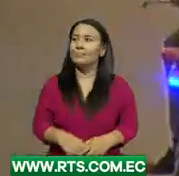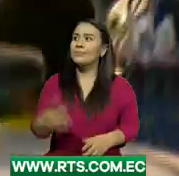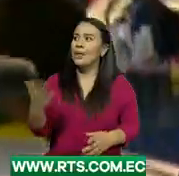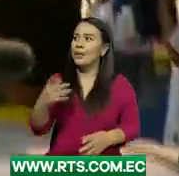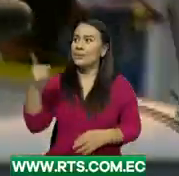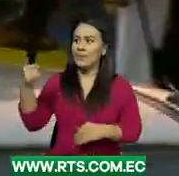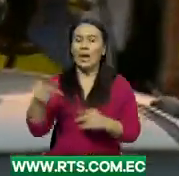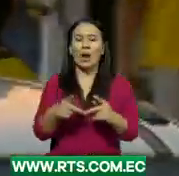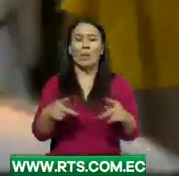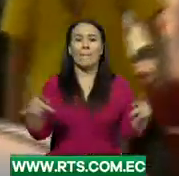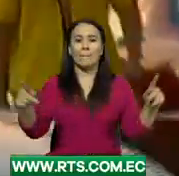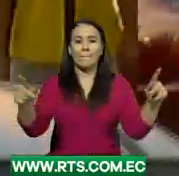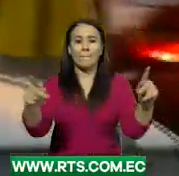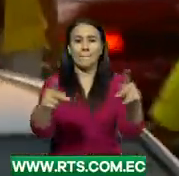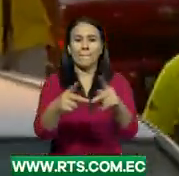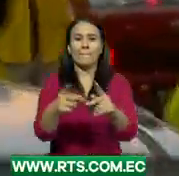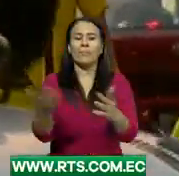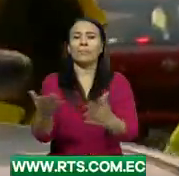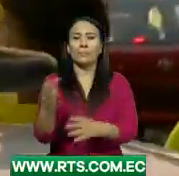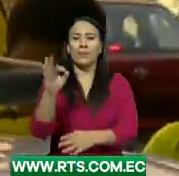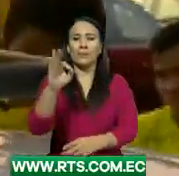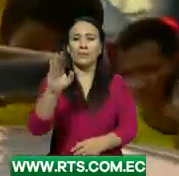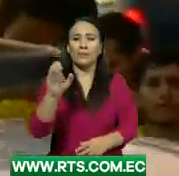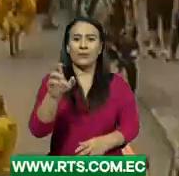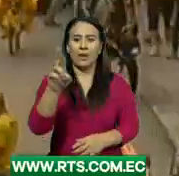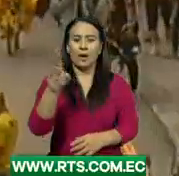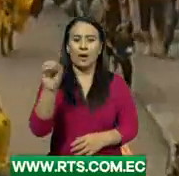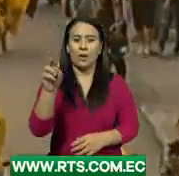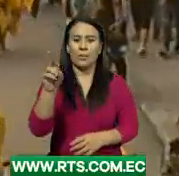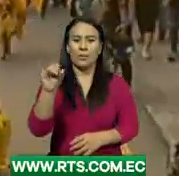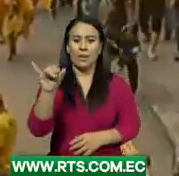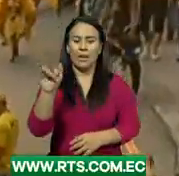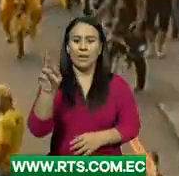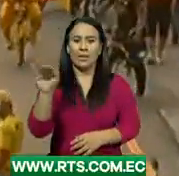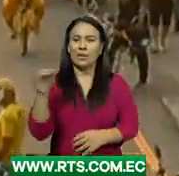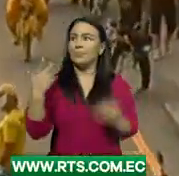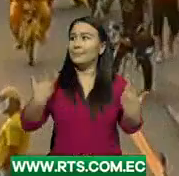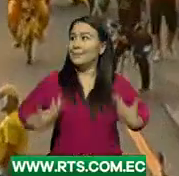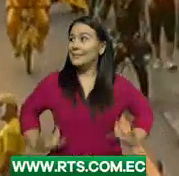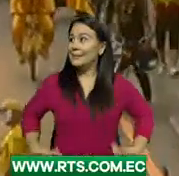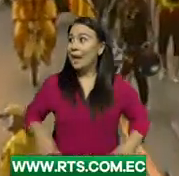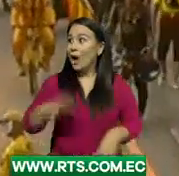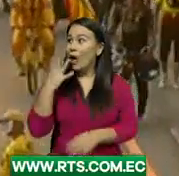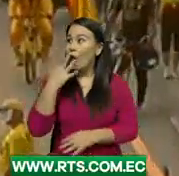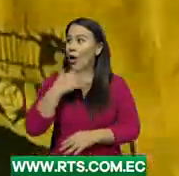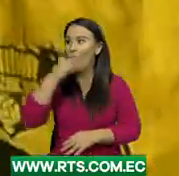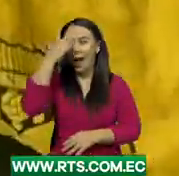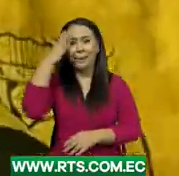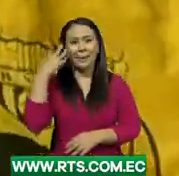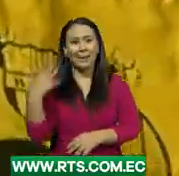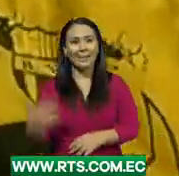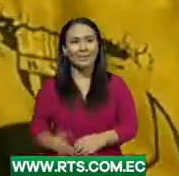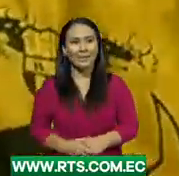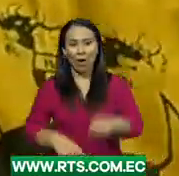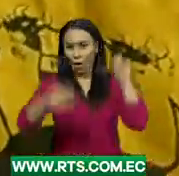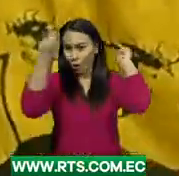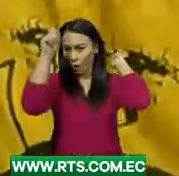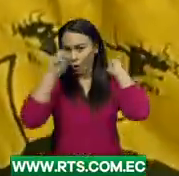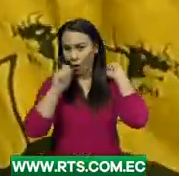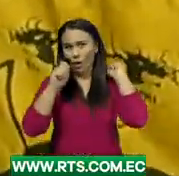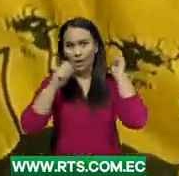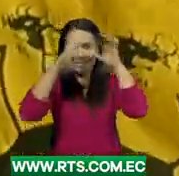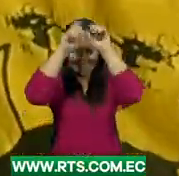de la ciudadela ferroviaria de todos los sectores de Guayaquil. Vestían camisetas del ídolo del astillero, gorras,